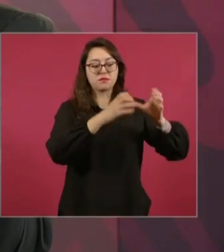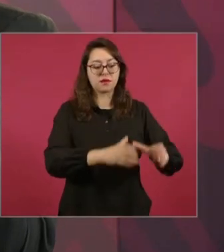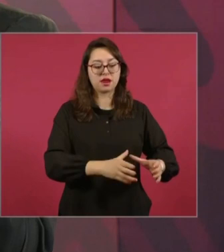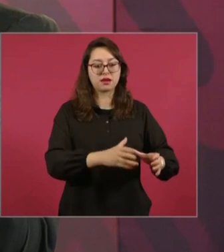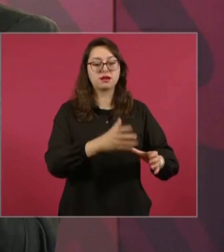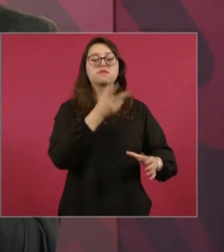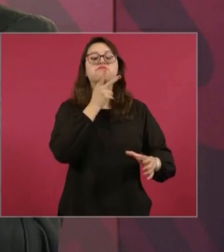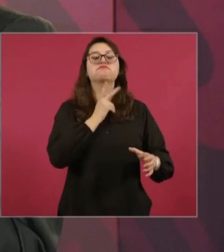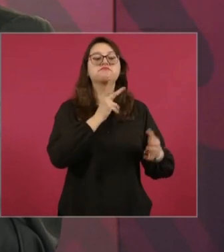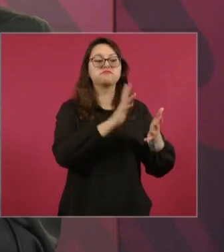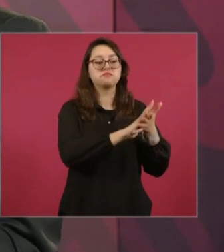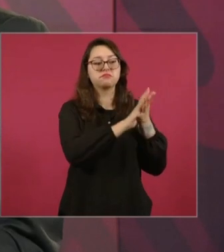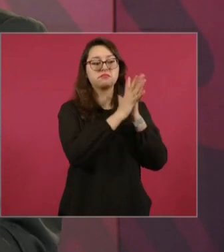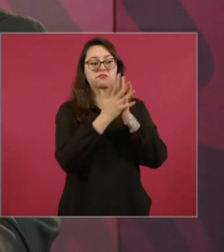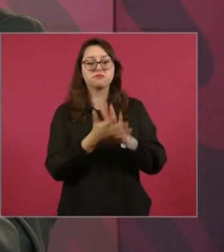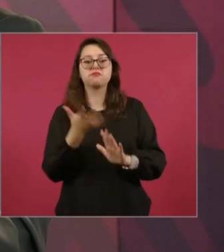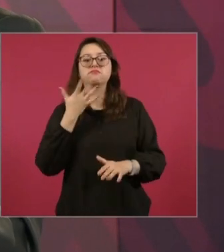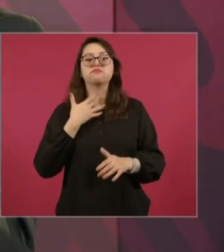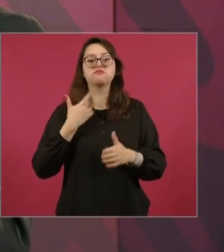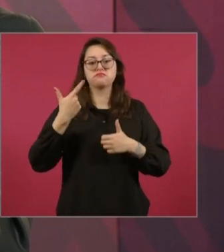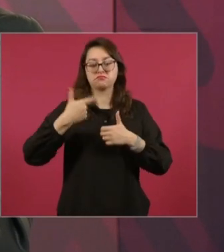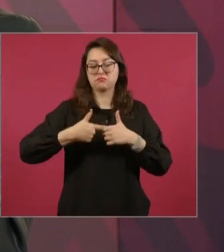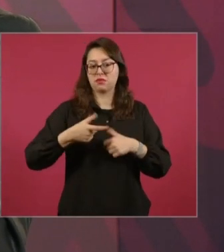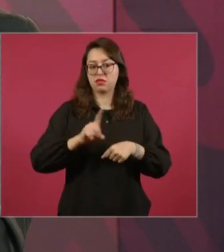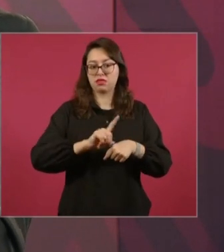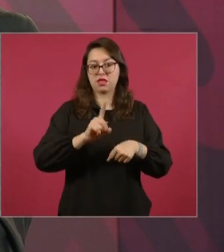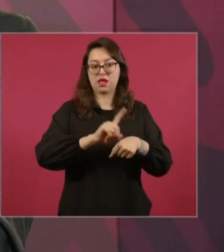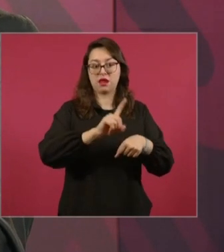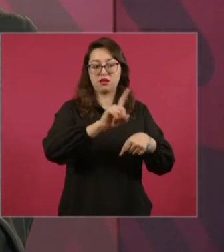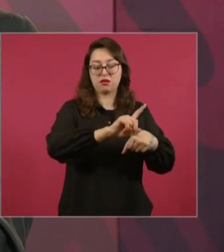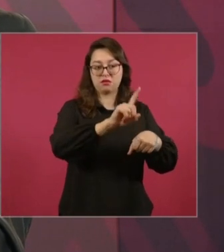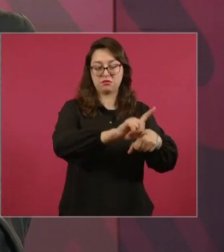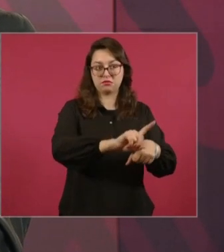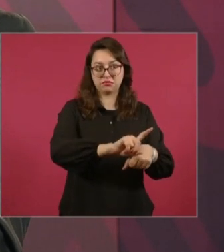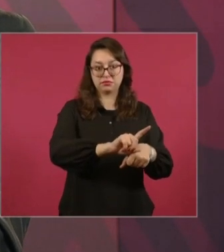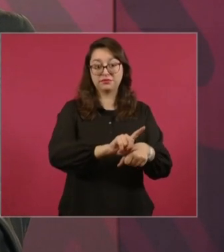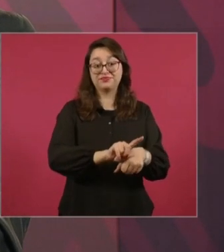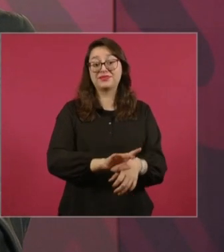Estamos construyendo dos refinerías